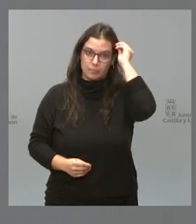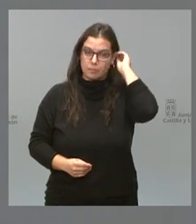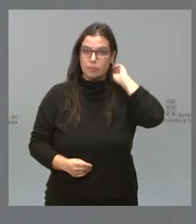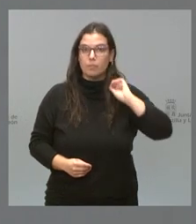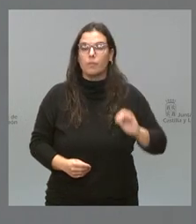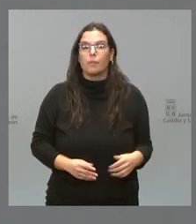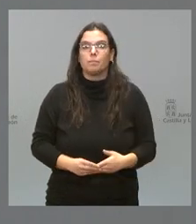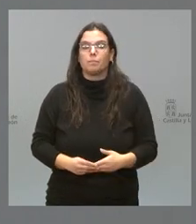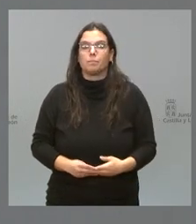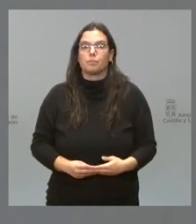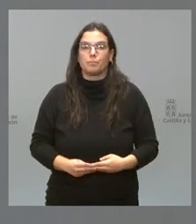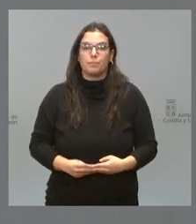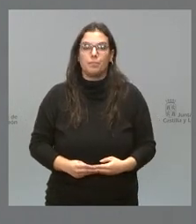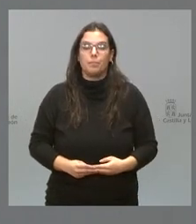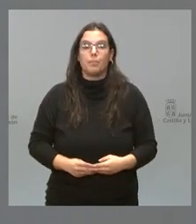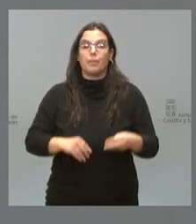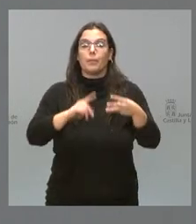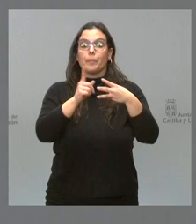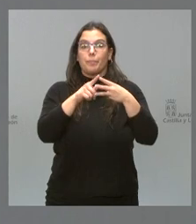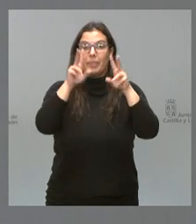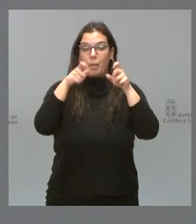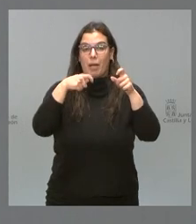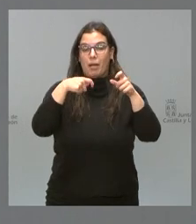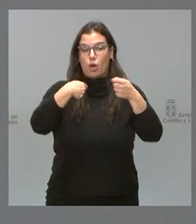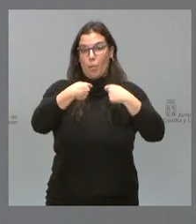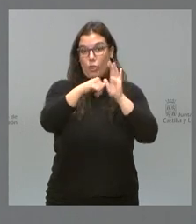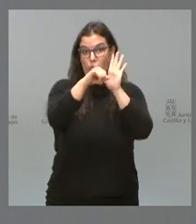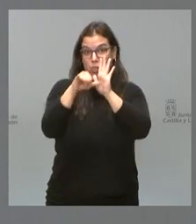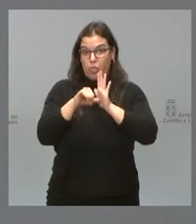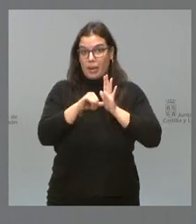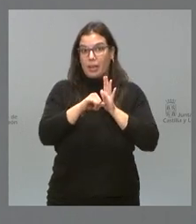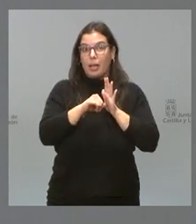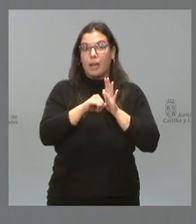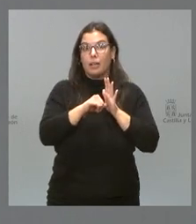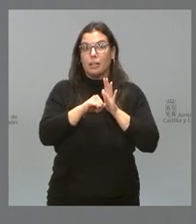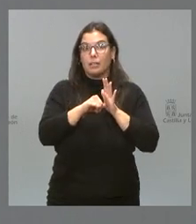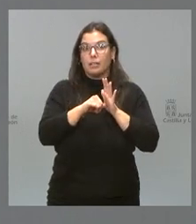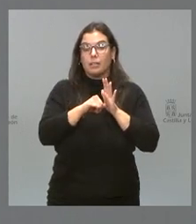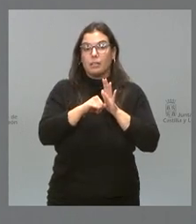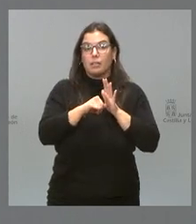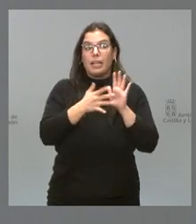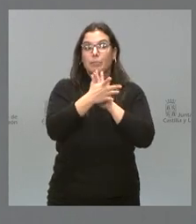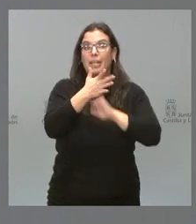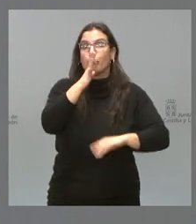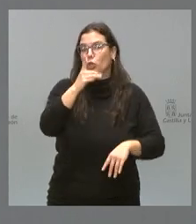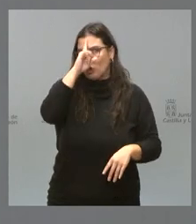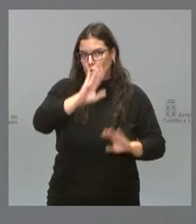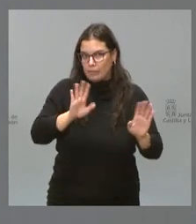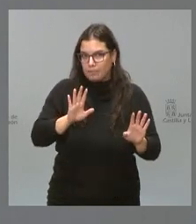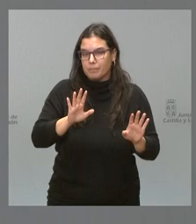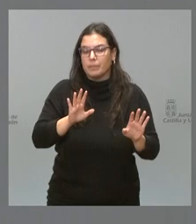en relación con el comercio de proximidad no le puedo explicar exactamente Cuáles son las diferencias sí que Los criterios